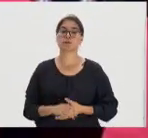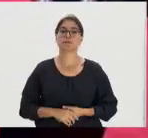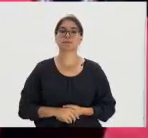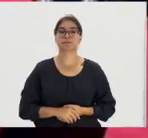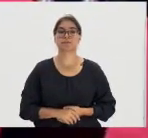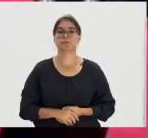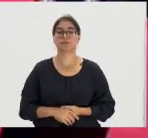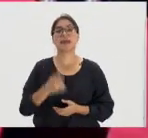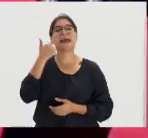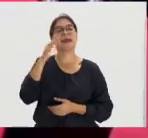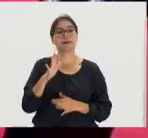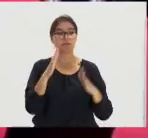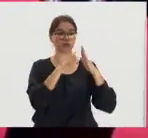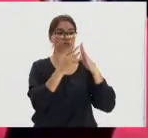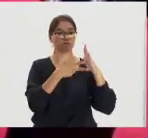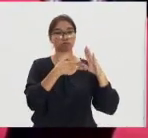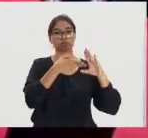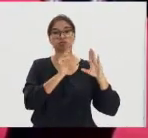se fue de la casa?